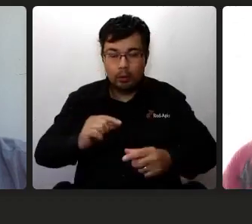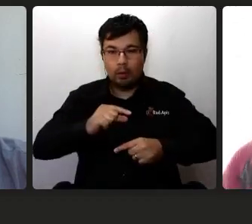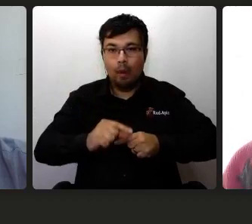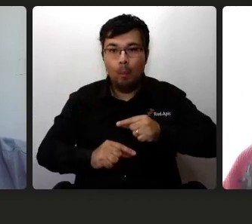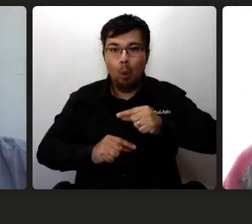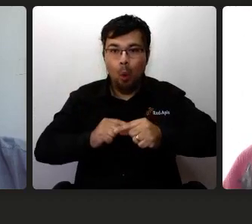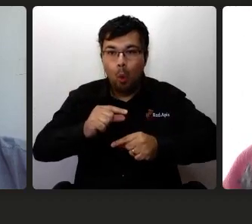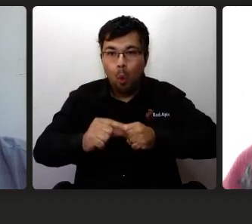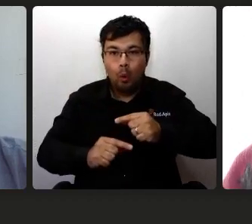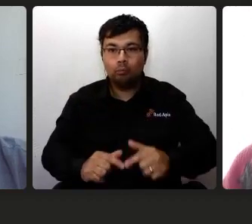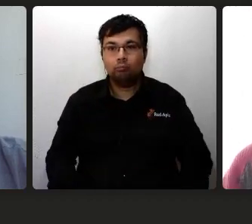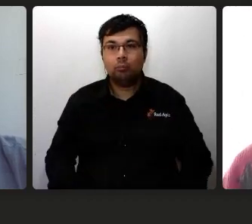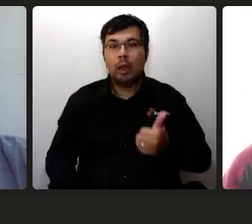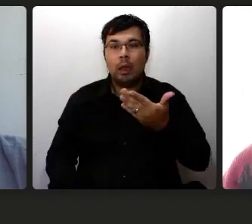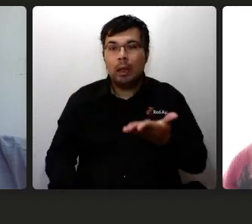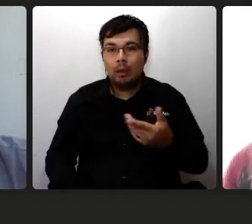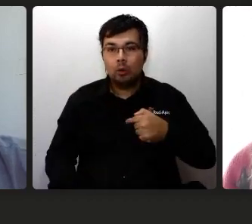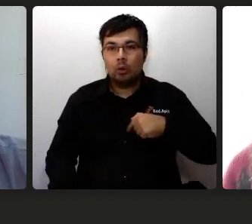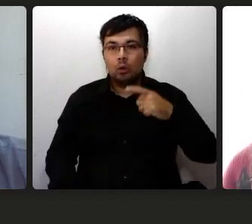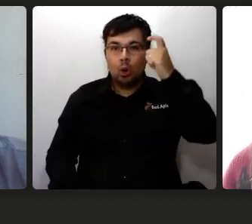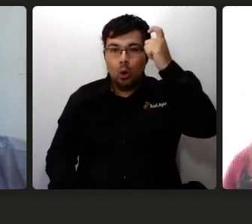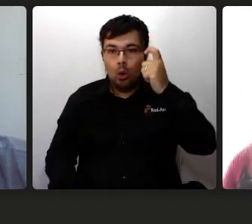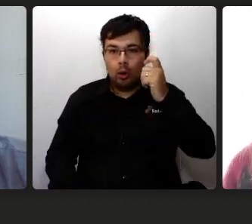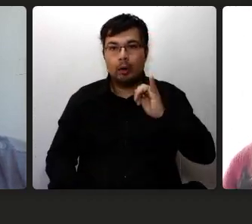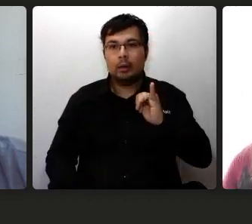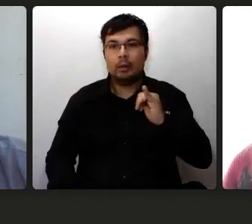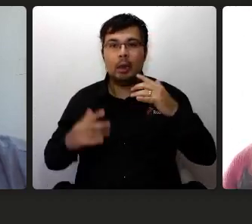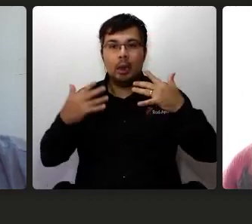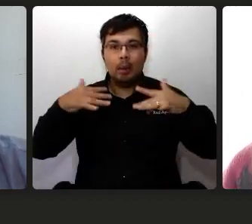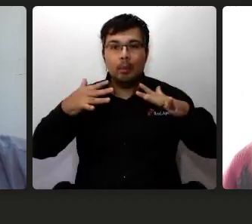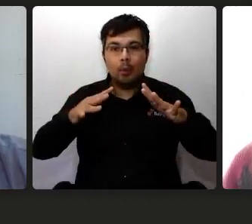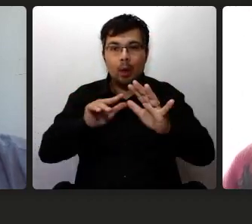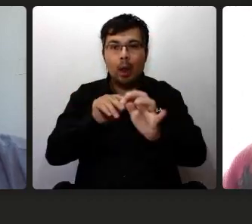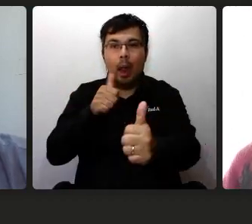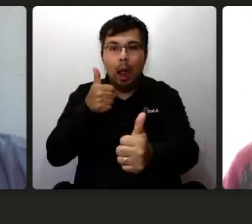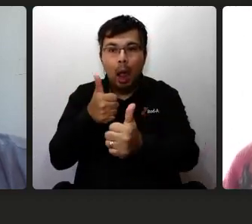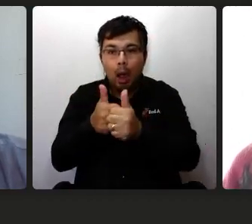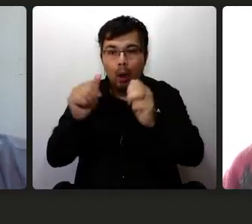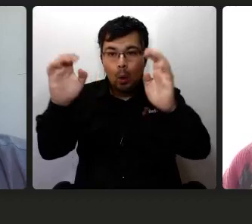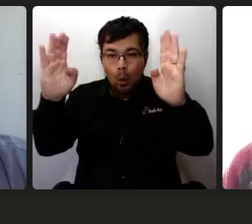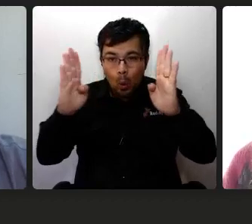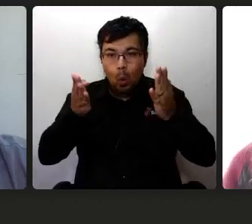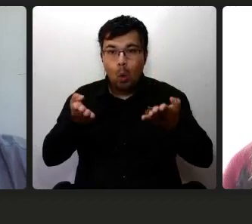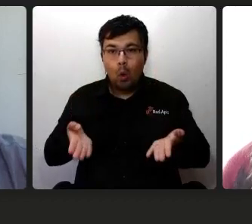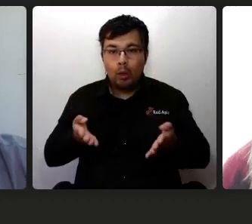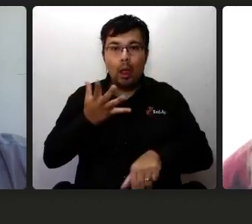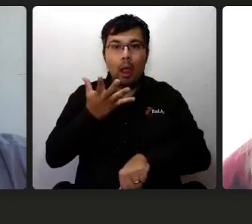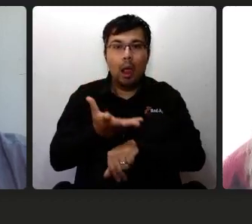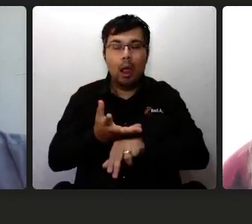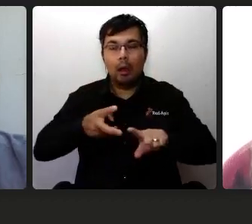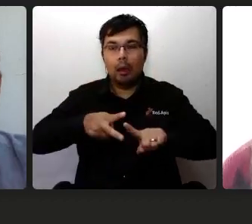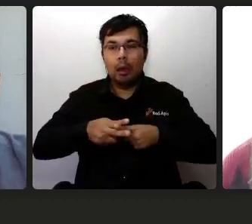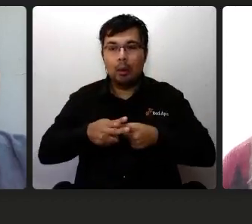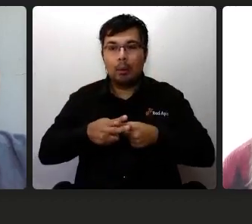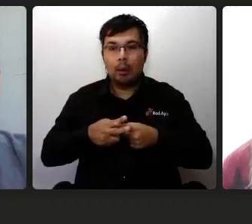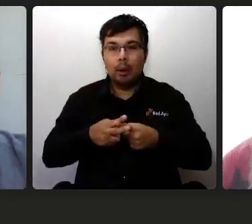escalonada. Eso es lo que yo creo. Y sí, fundamental estar acompañado y escuchar. Como les decía, hoy día se pueden hacer, hay herramientas que te permiten hacer